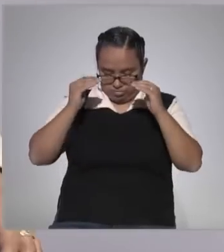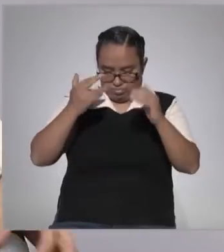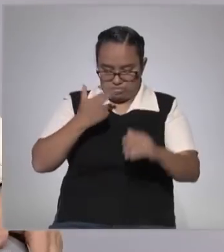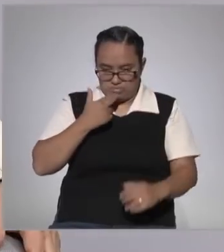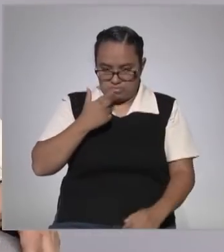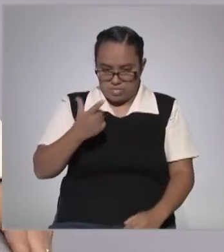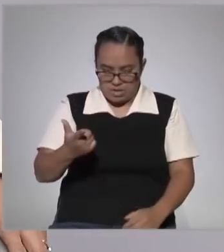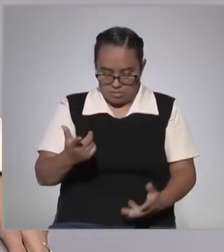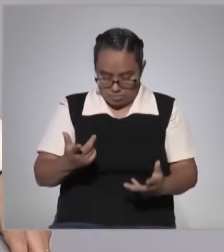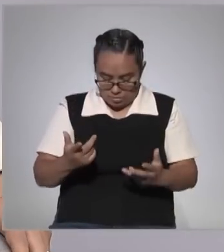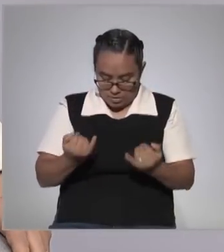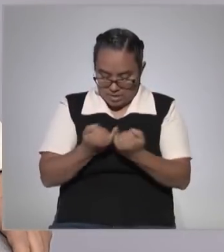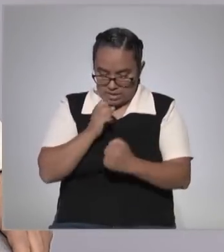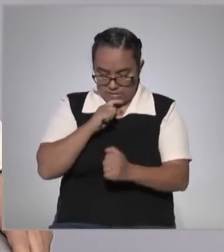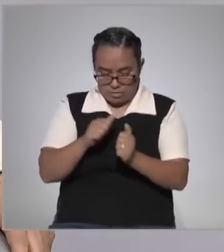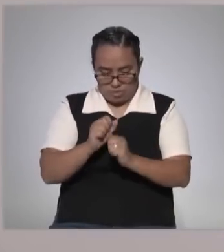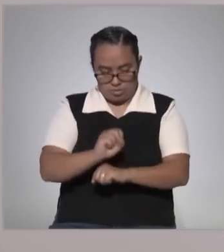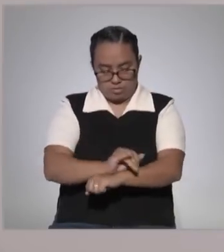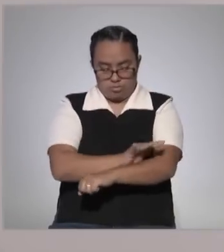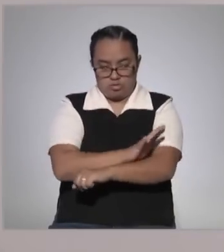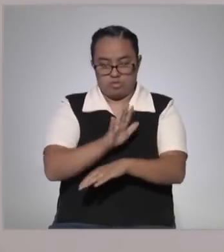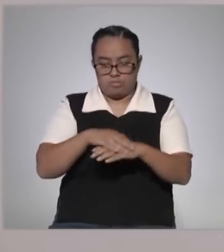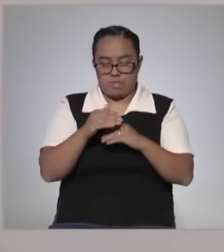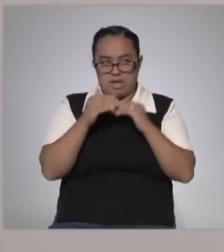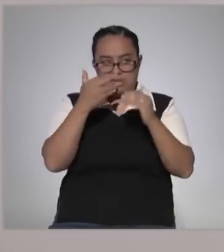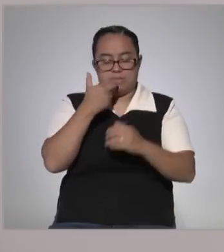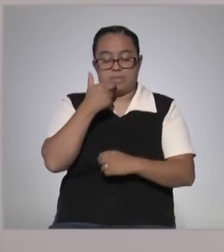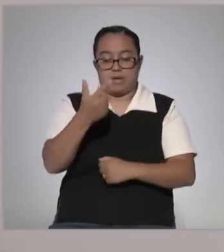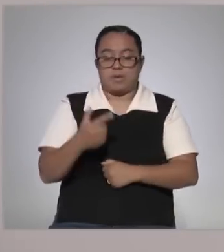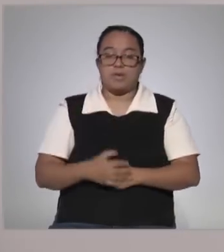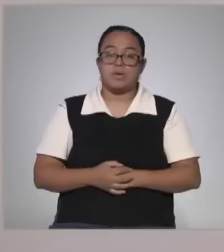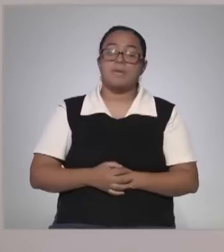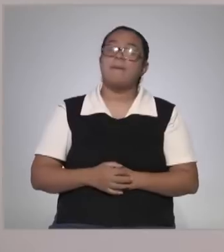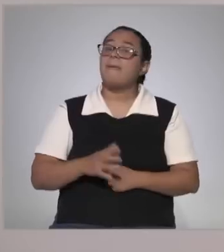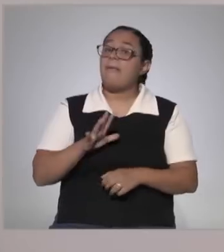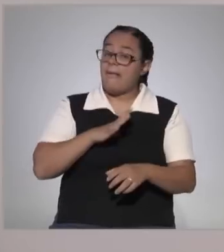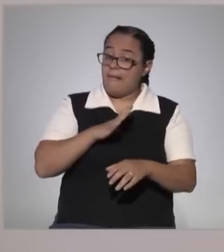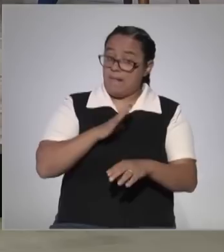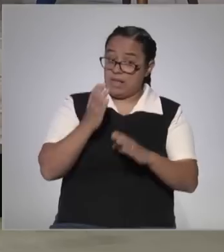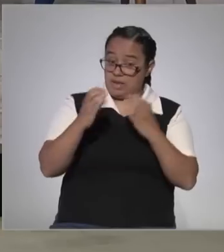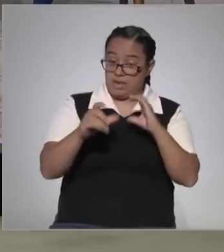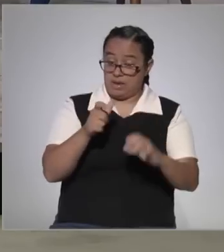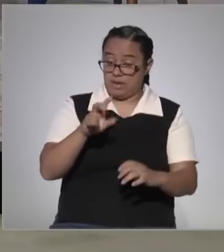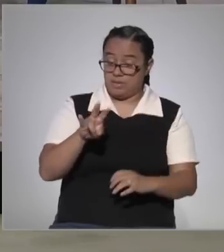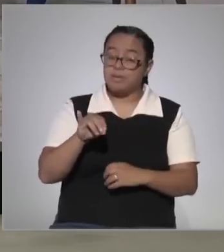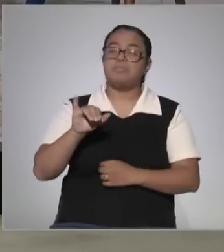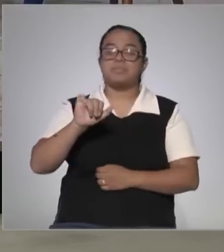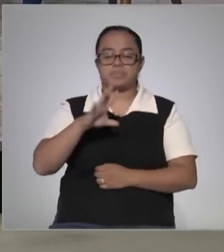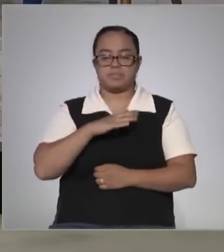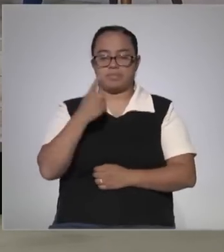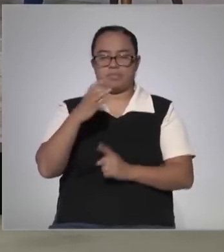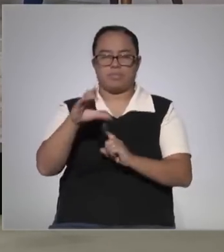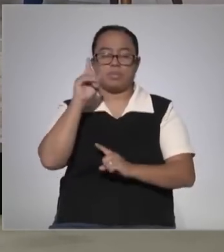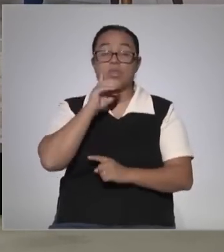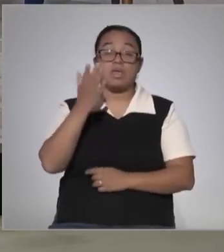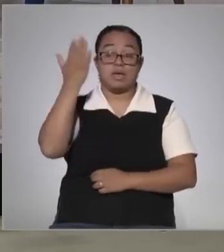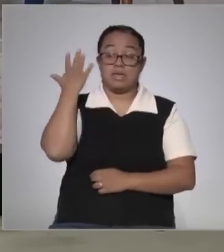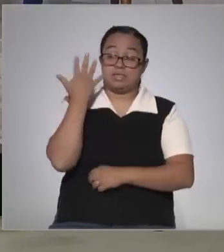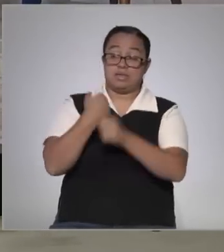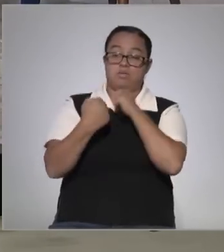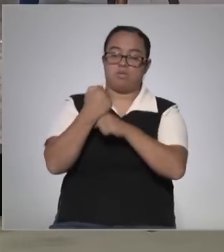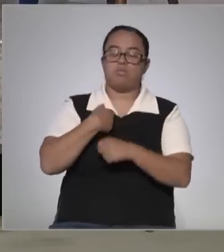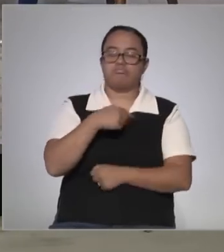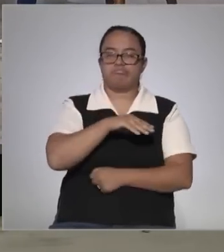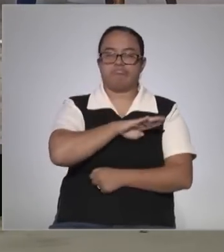bueno, emocionalmente también. Así es. Javi, ¿qué comentarios Sí, tenemos? tenemos un comentario de María. Ella nos dice: enviudé hace 5 años. Ha